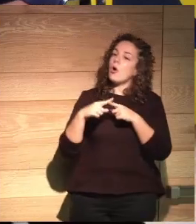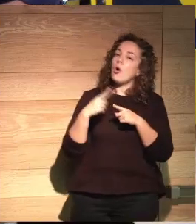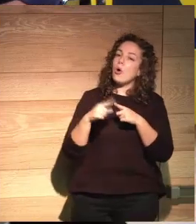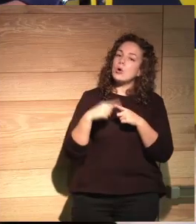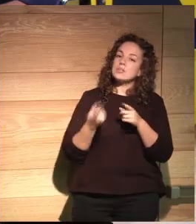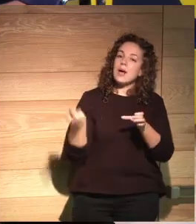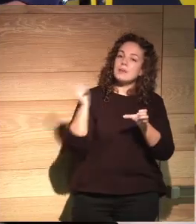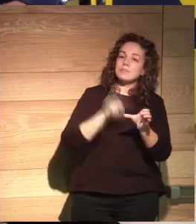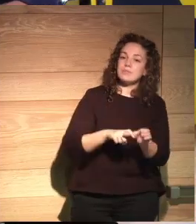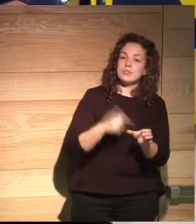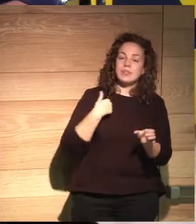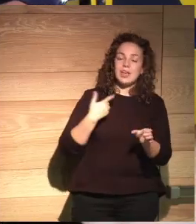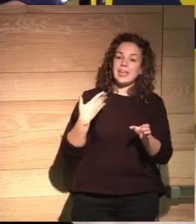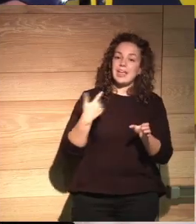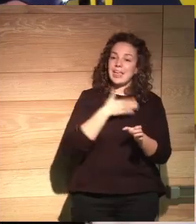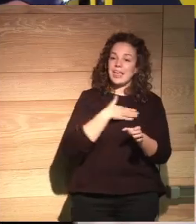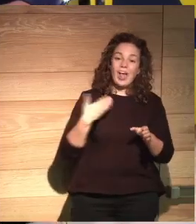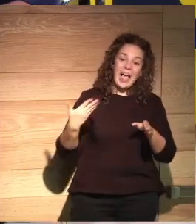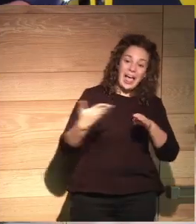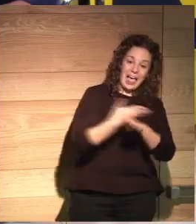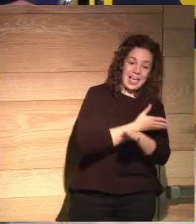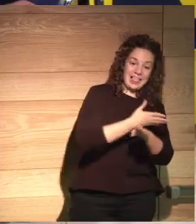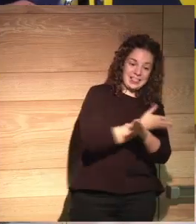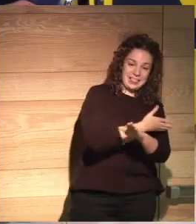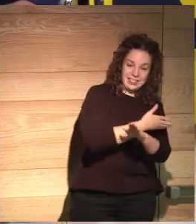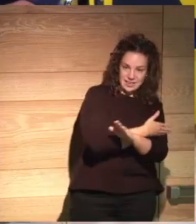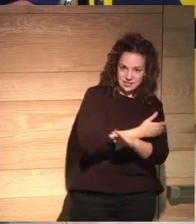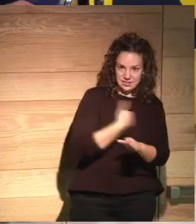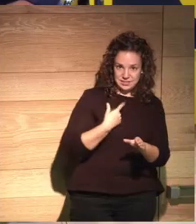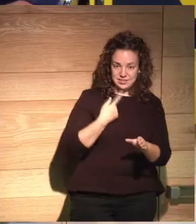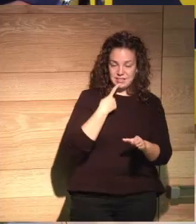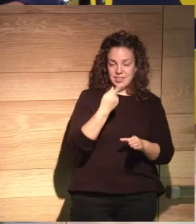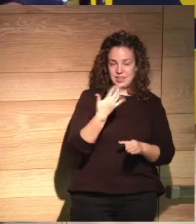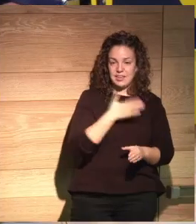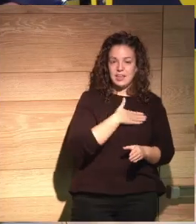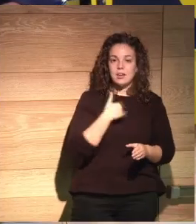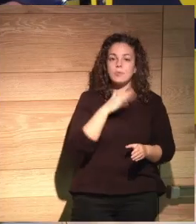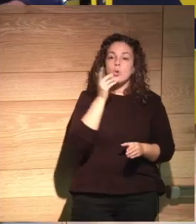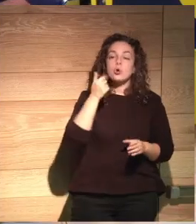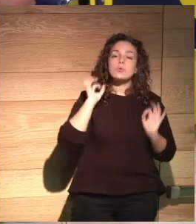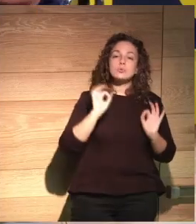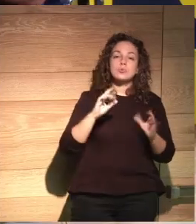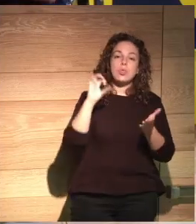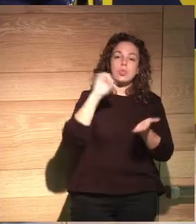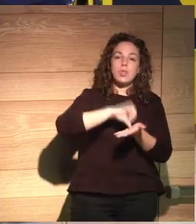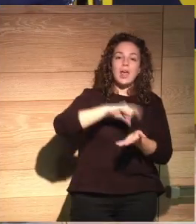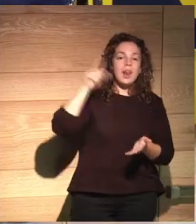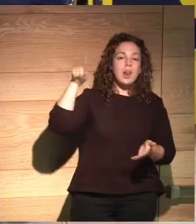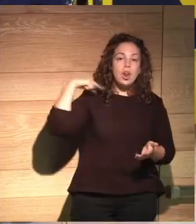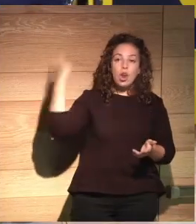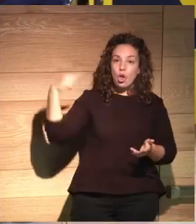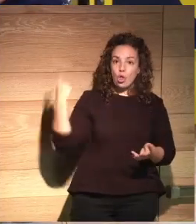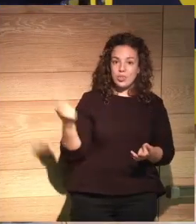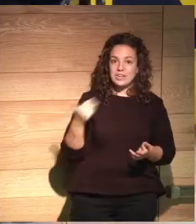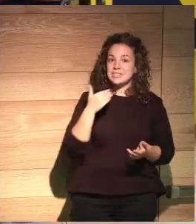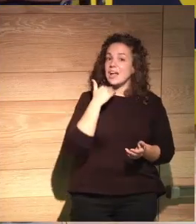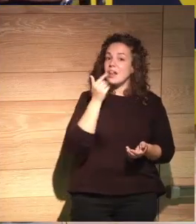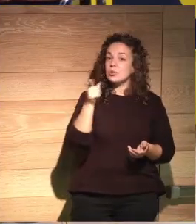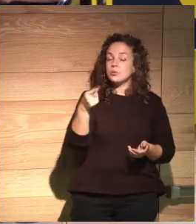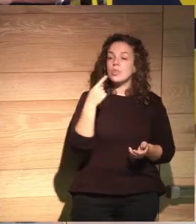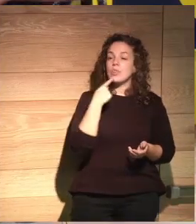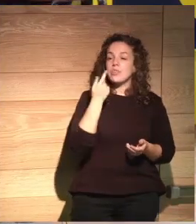antes de que él dijera todas estas lindas palabras finales y es que en en londres algo que vos dijiste que yo quería corregir un